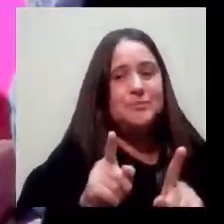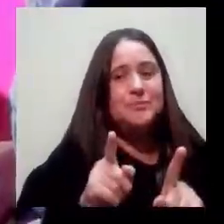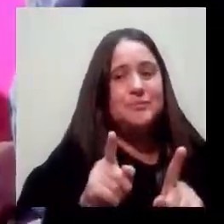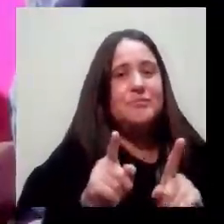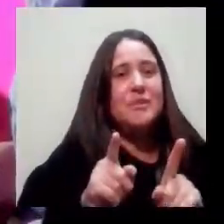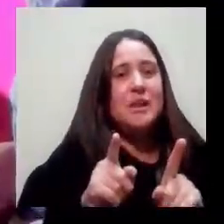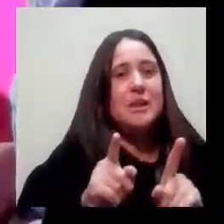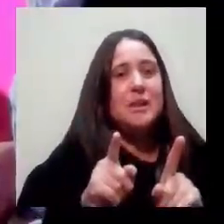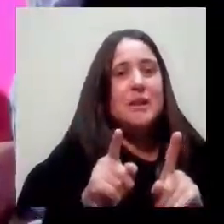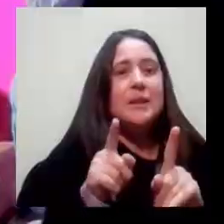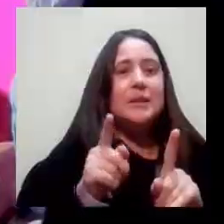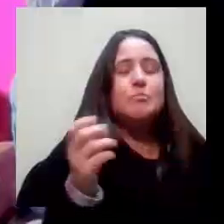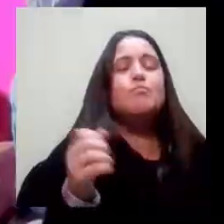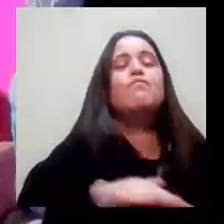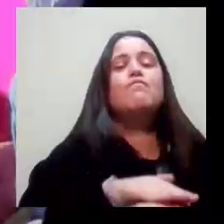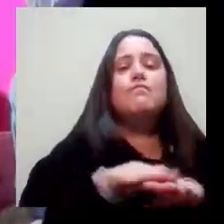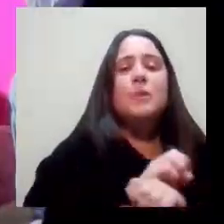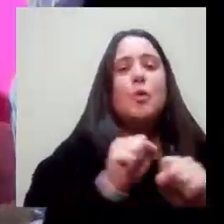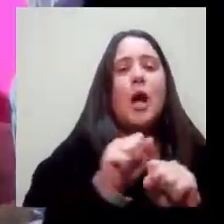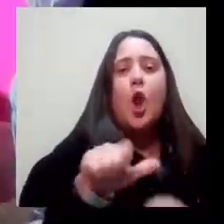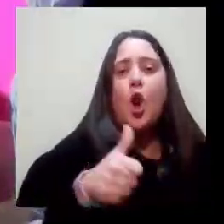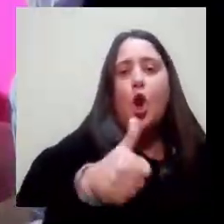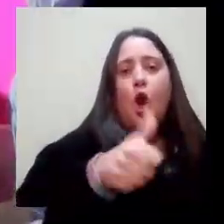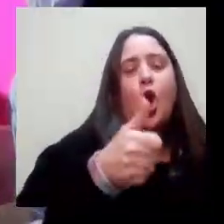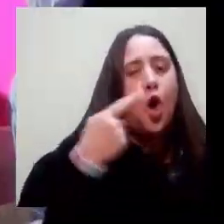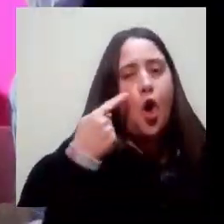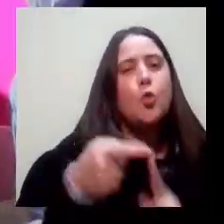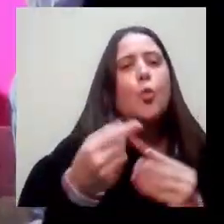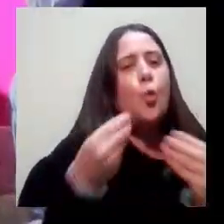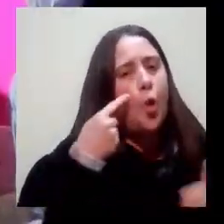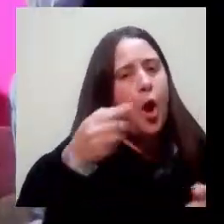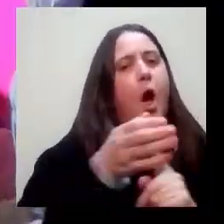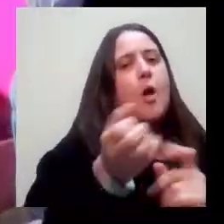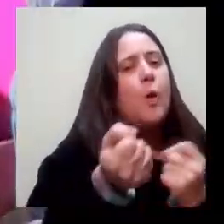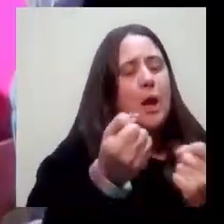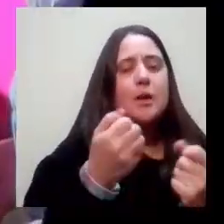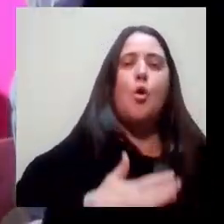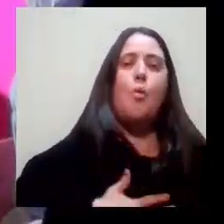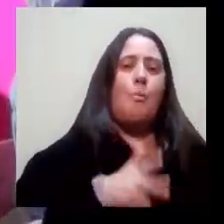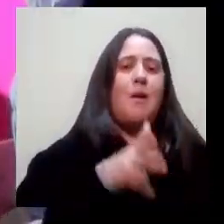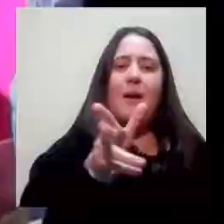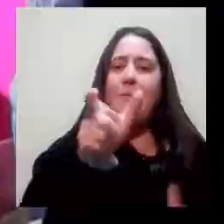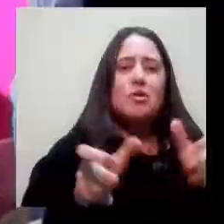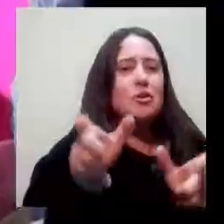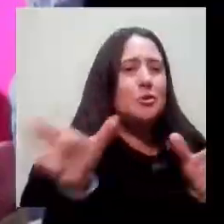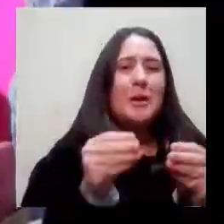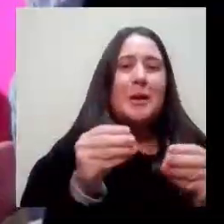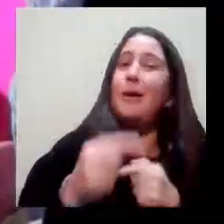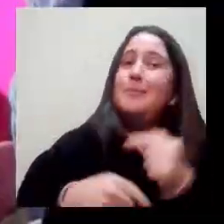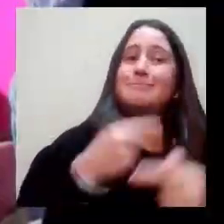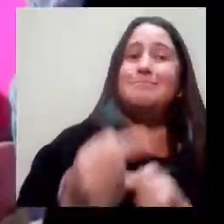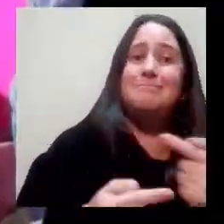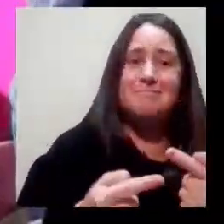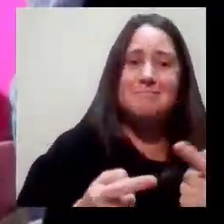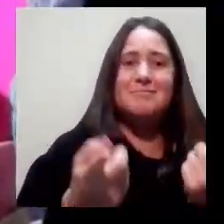es una de las bases para poder lograr nuestro cometido, que es que la humanidad continúe. Porque citando a Ariel Gold, que